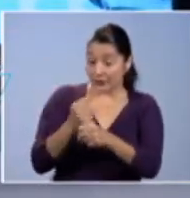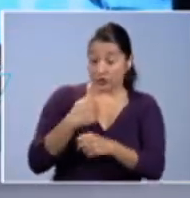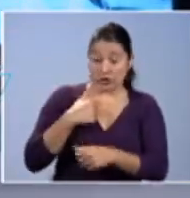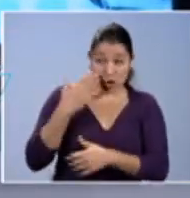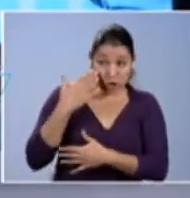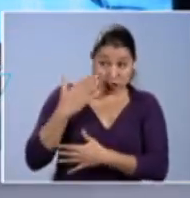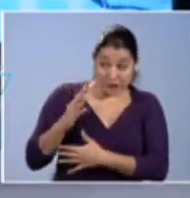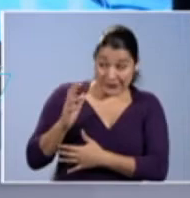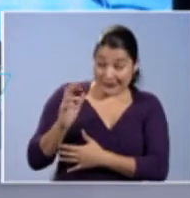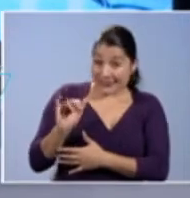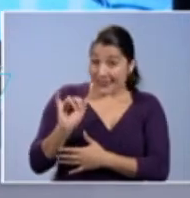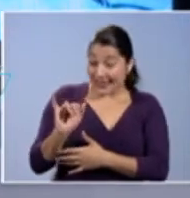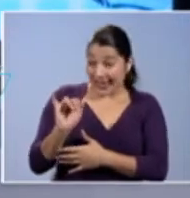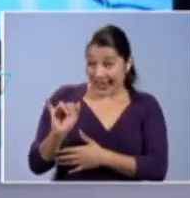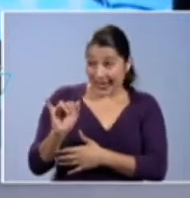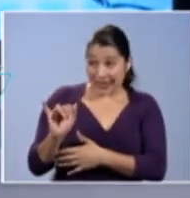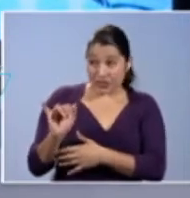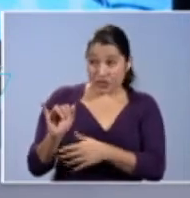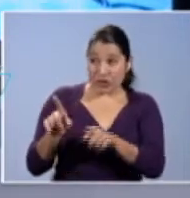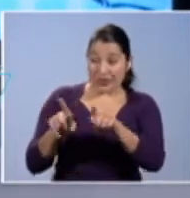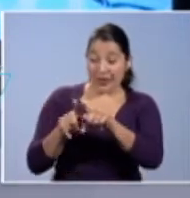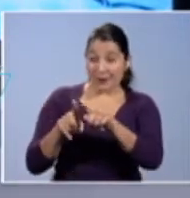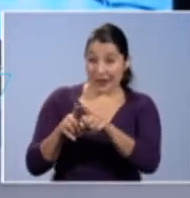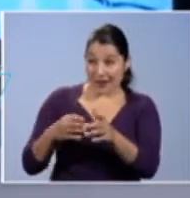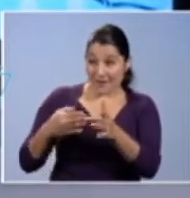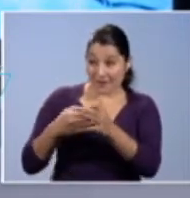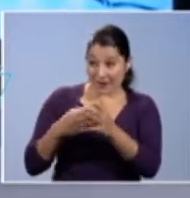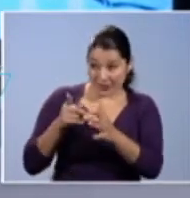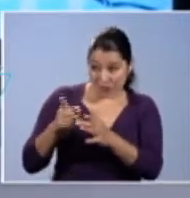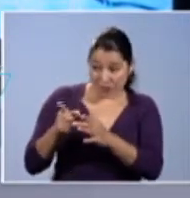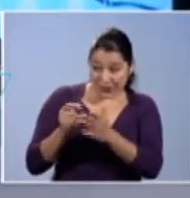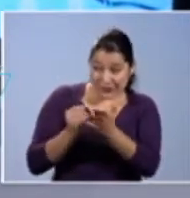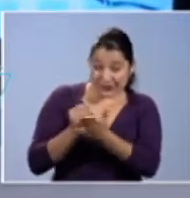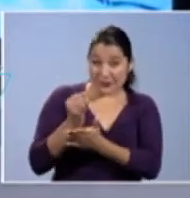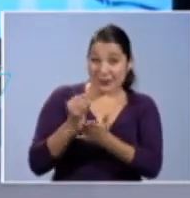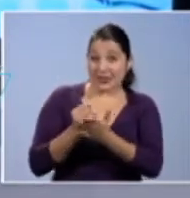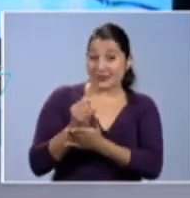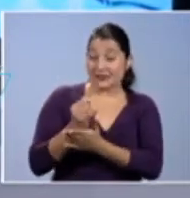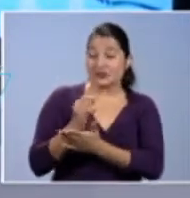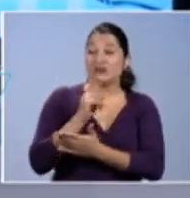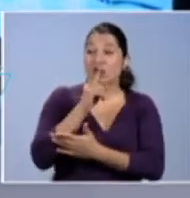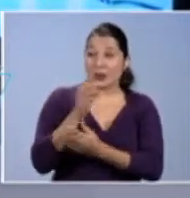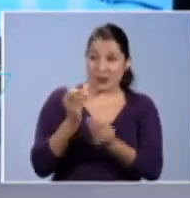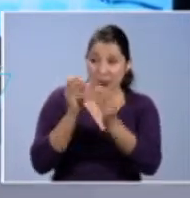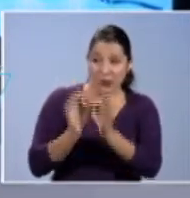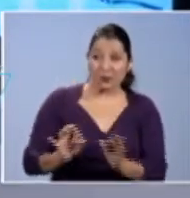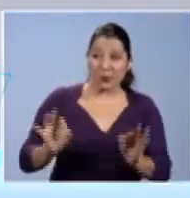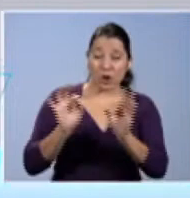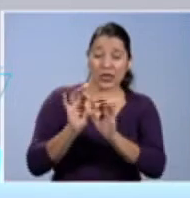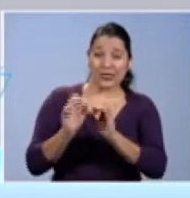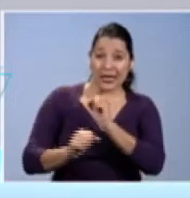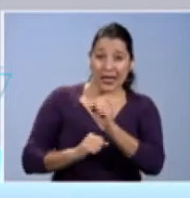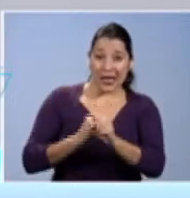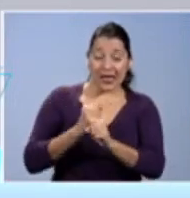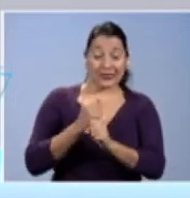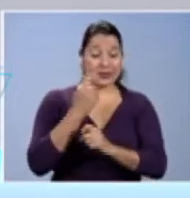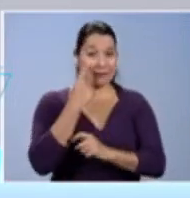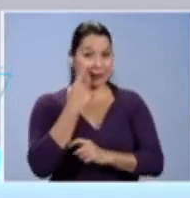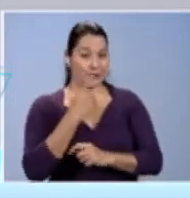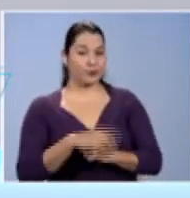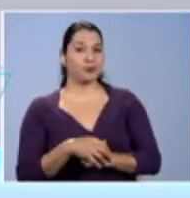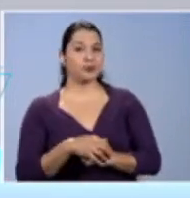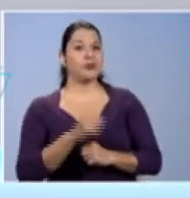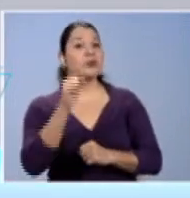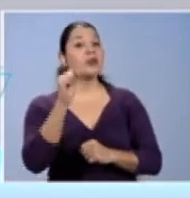este factor también lo estudiaron ustedes en esa evaluación que hicieron, y qué tan relevante es. Mire,